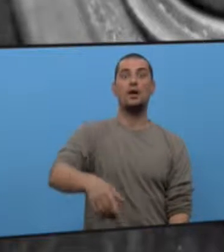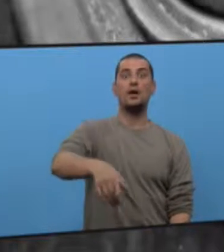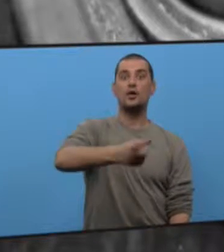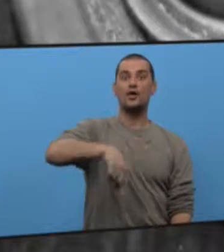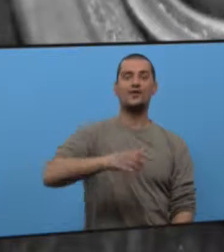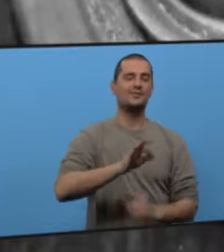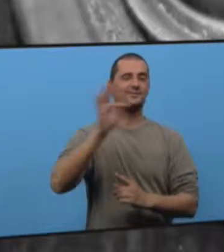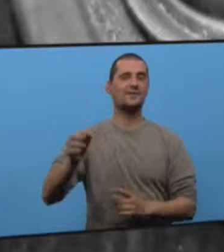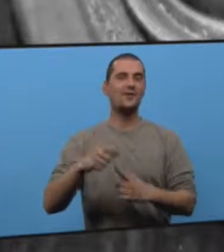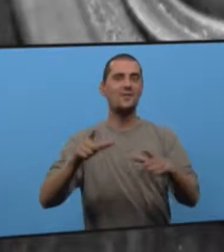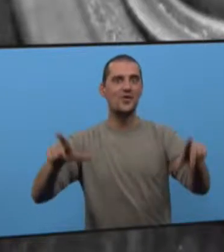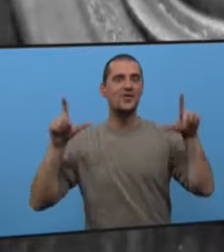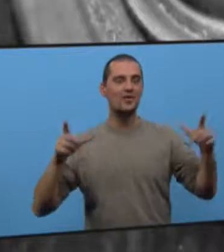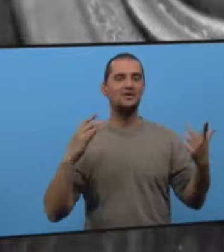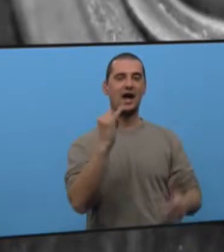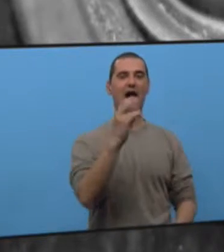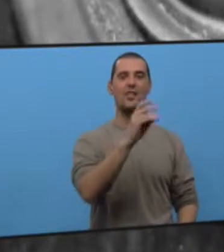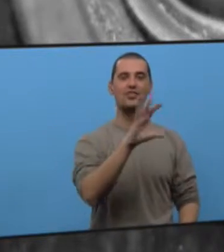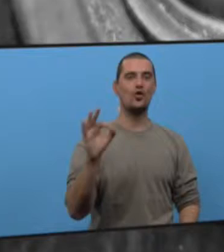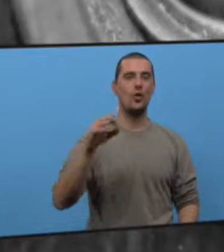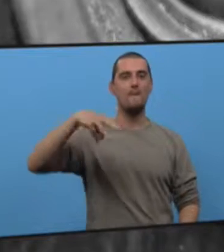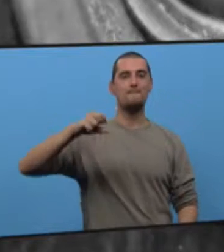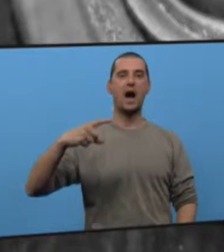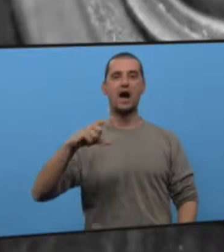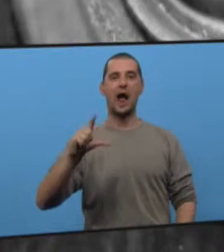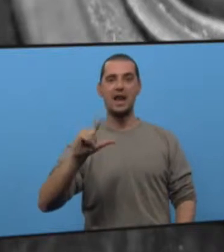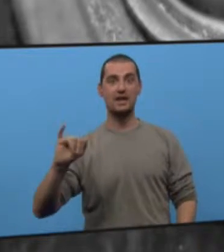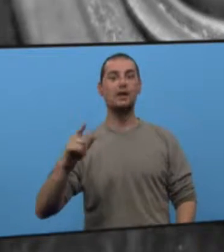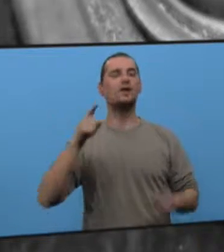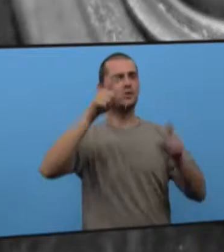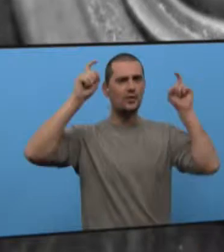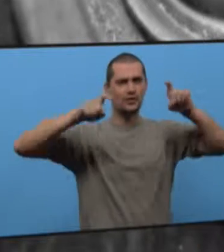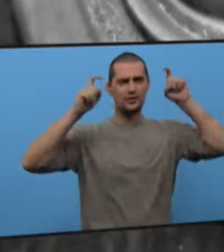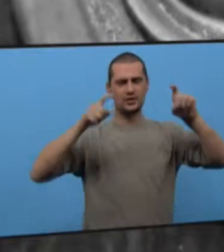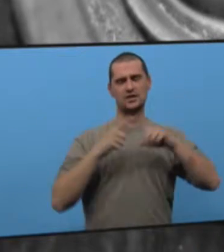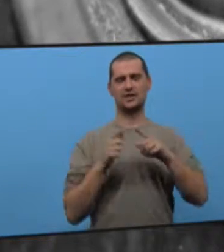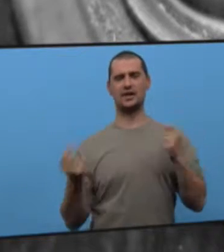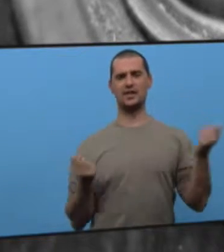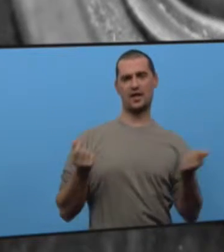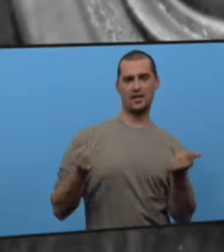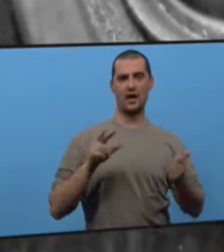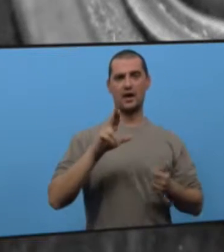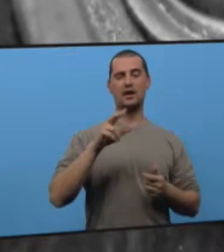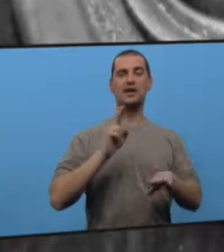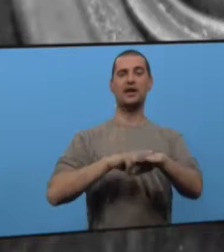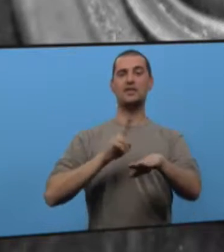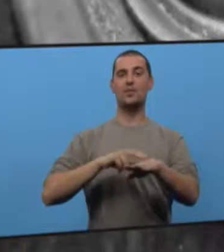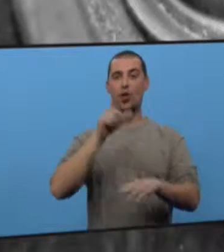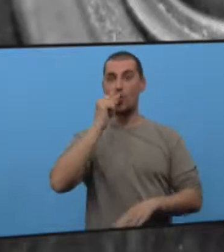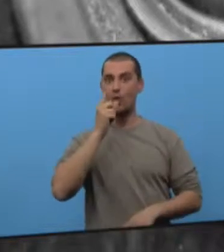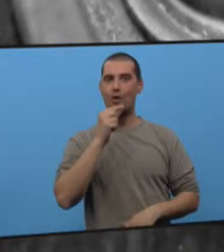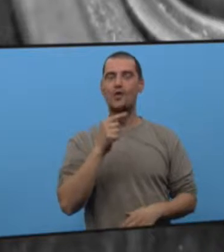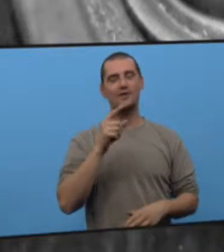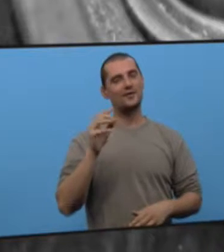seguintes protagonistas, Jandro Pallares e Magalí Piedra, profesores da Escola de Danza Ritmo Lugo, non poderán esquecer o que lles